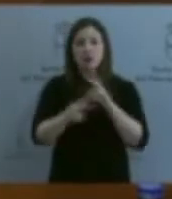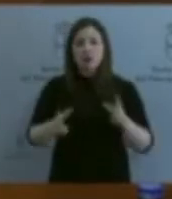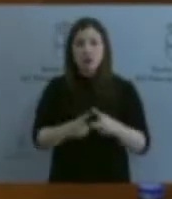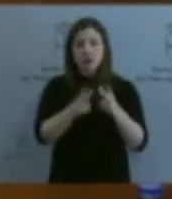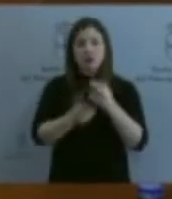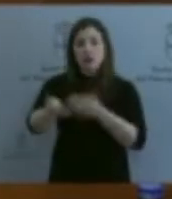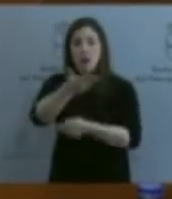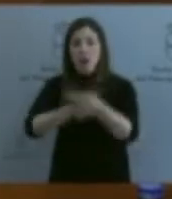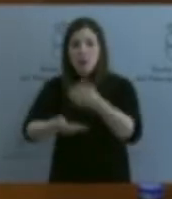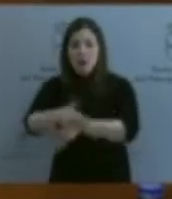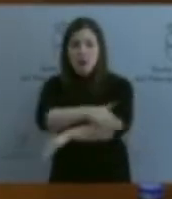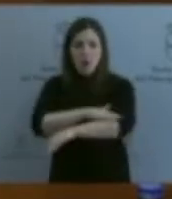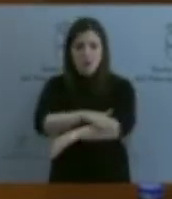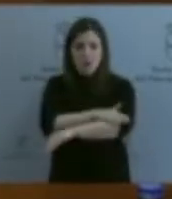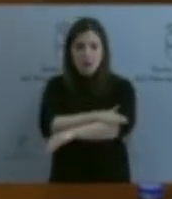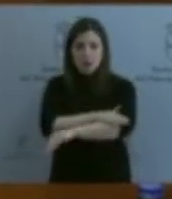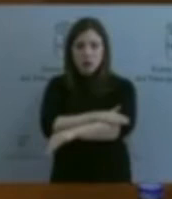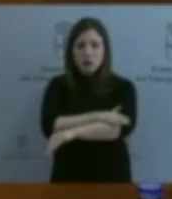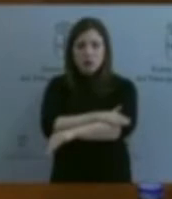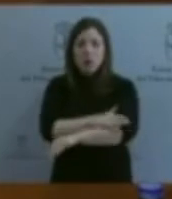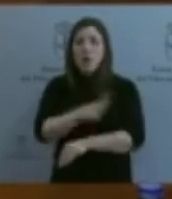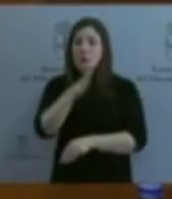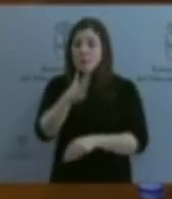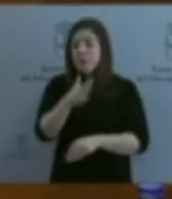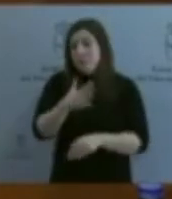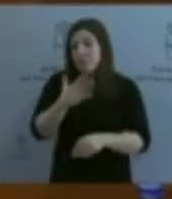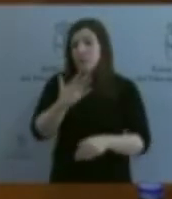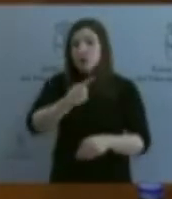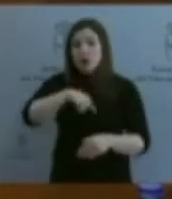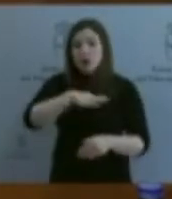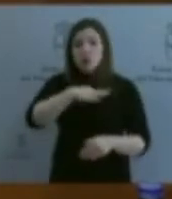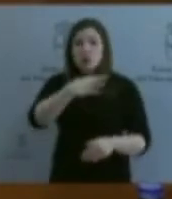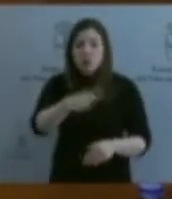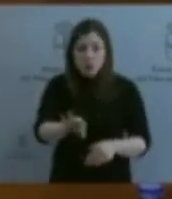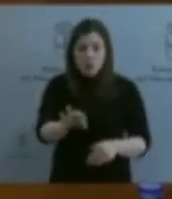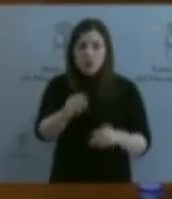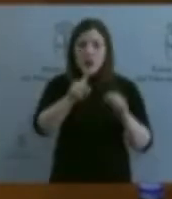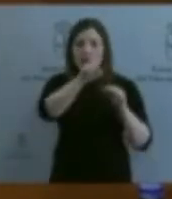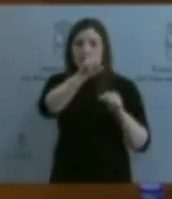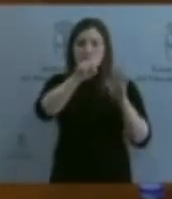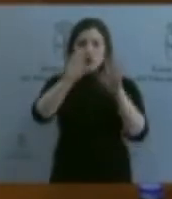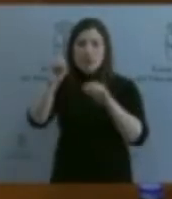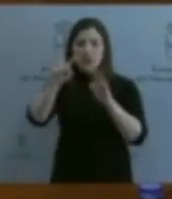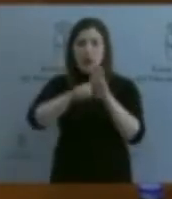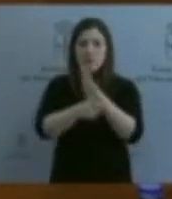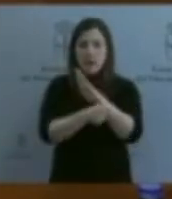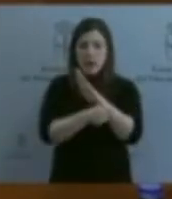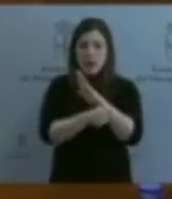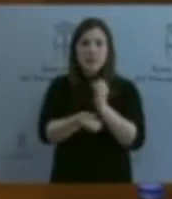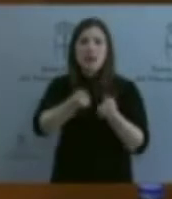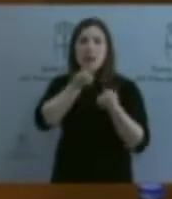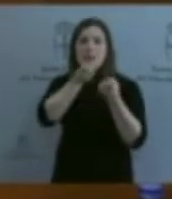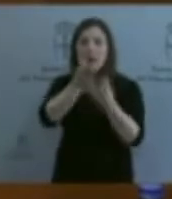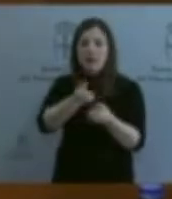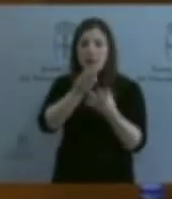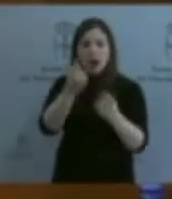nuestras posibilidades. Hemos planteado 160 medidas diseñadas para contribuir a la reconstrucción de Asturias,